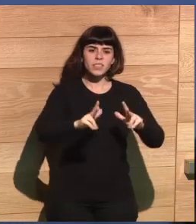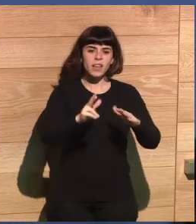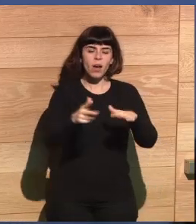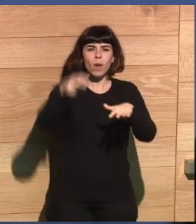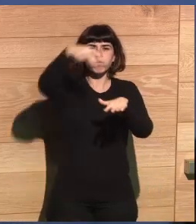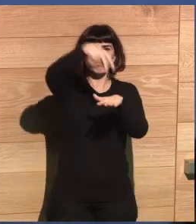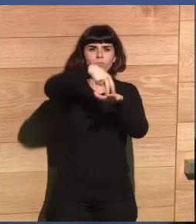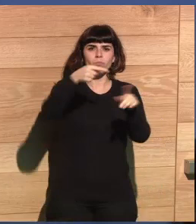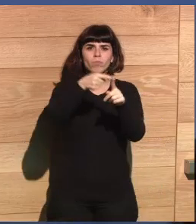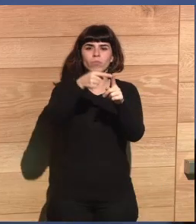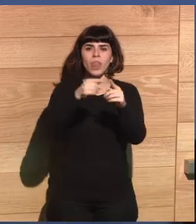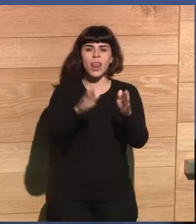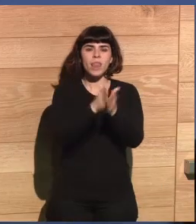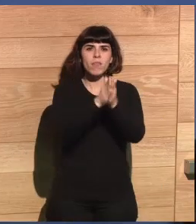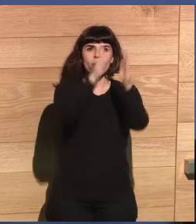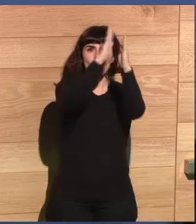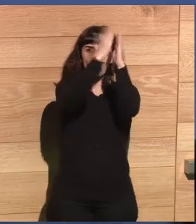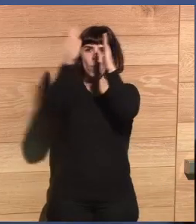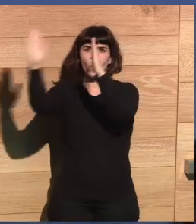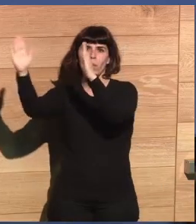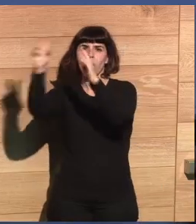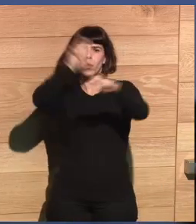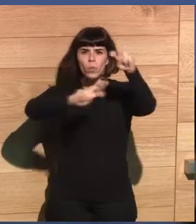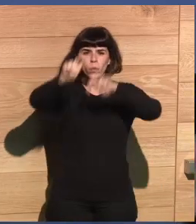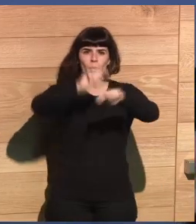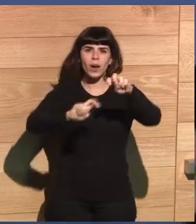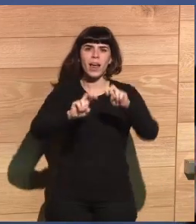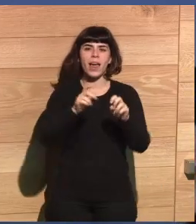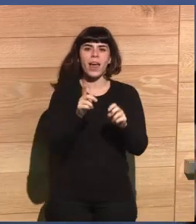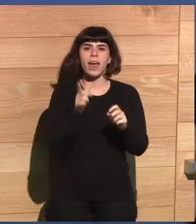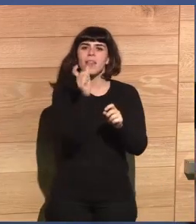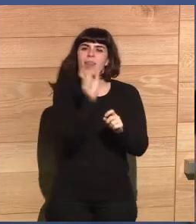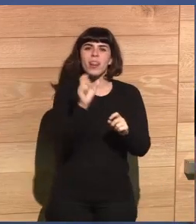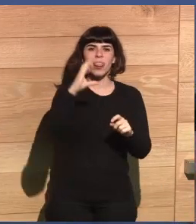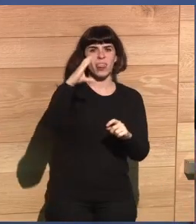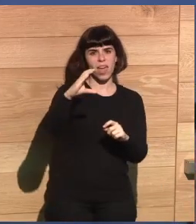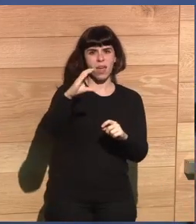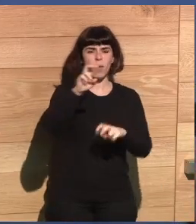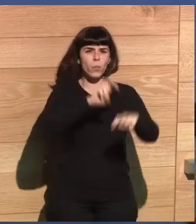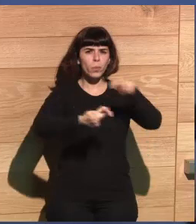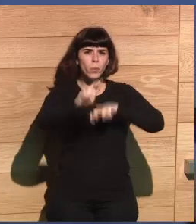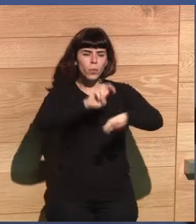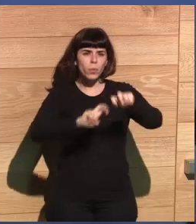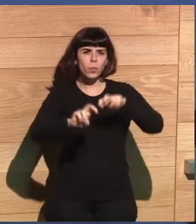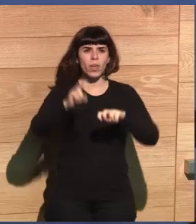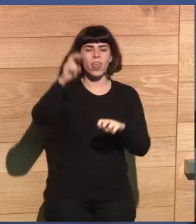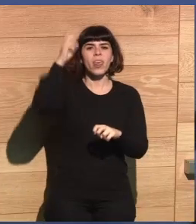de su casa y se puso a buscar por la letra C. Cuando descubrió que el cerebro, eso que parecía